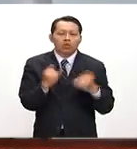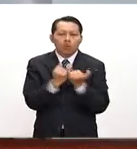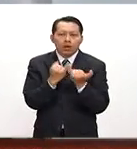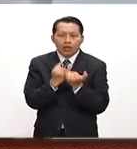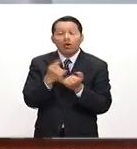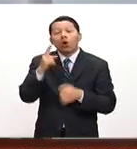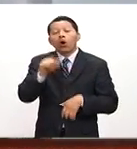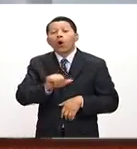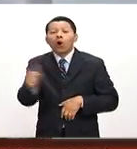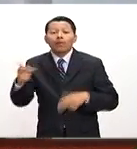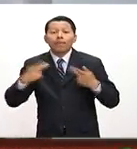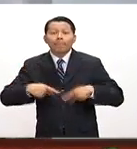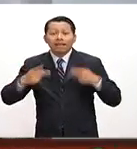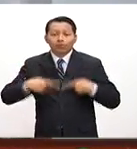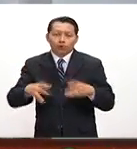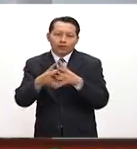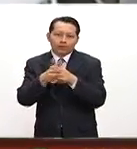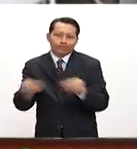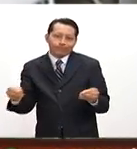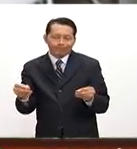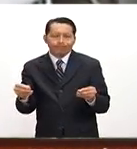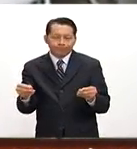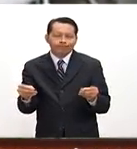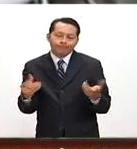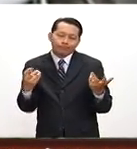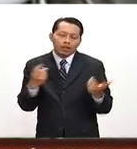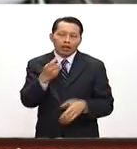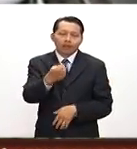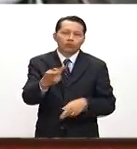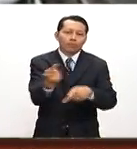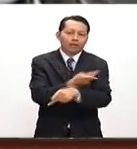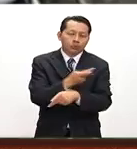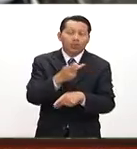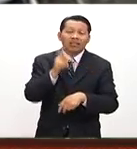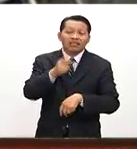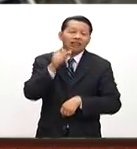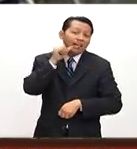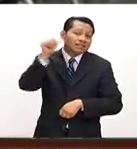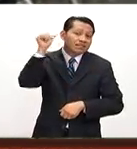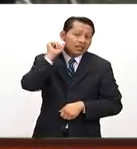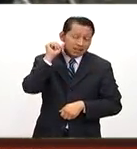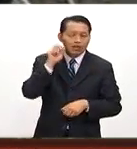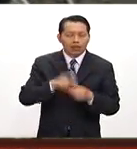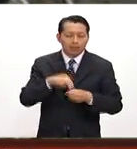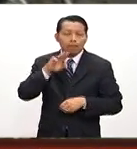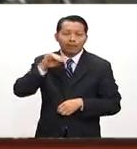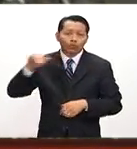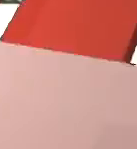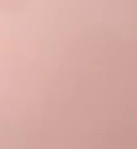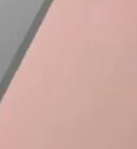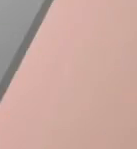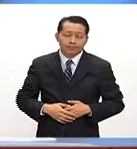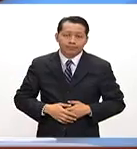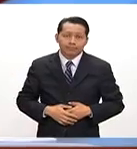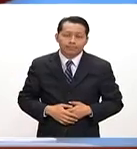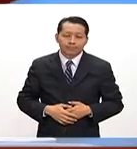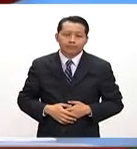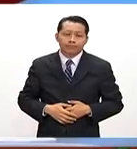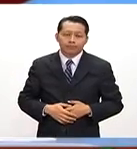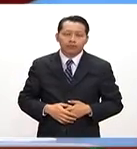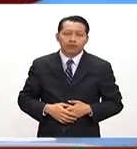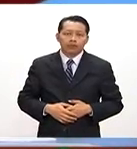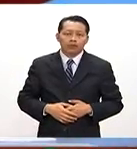más está reportada como desaparecida. Esto ocurrió el día de ayer en Michoacán.